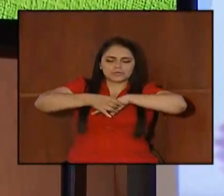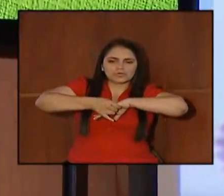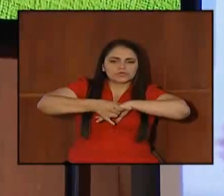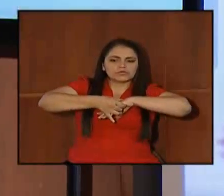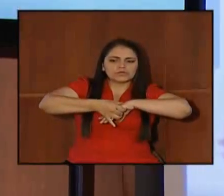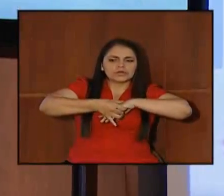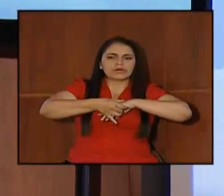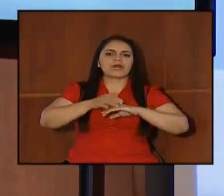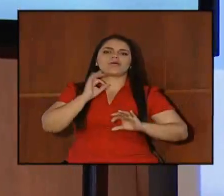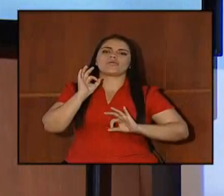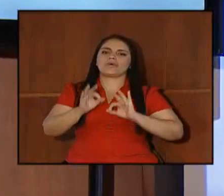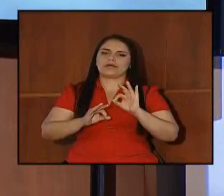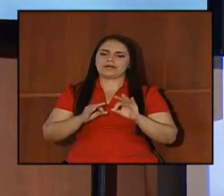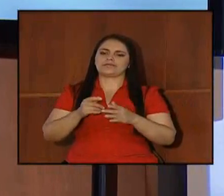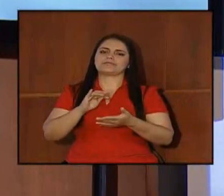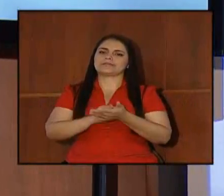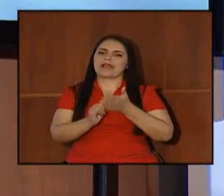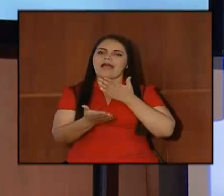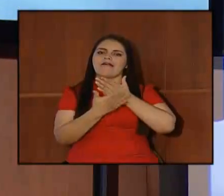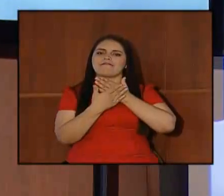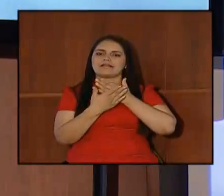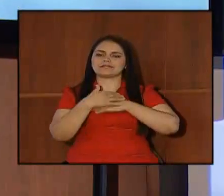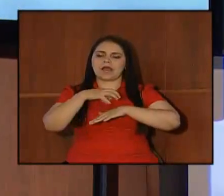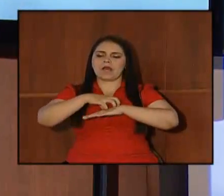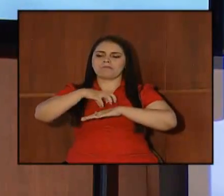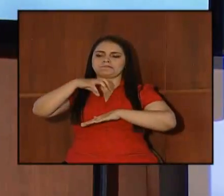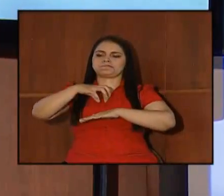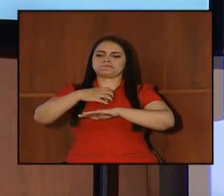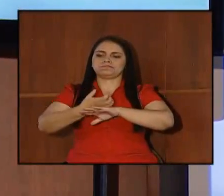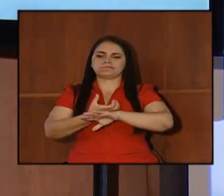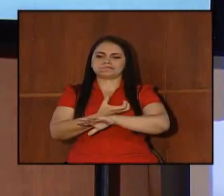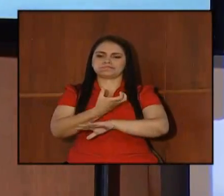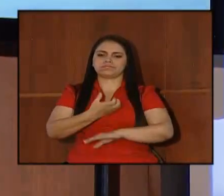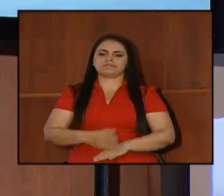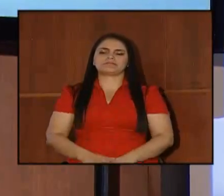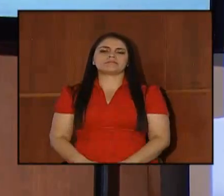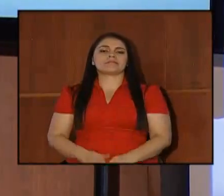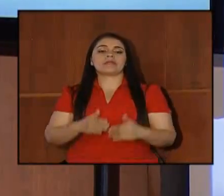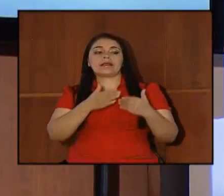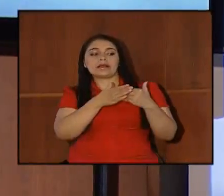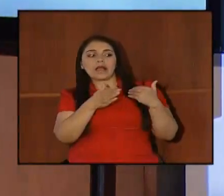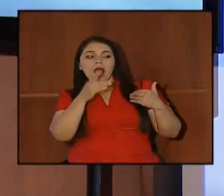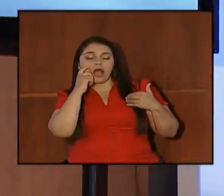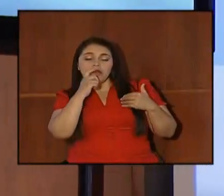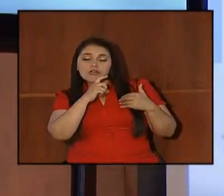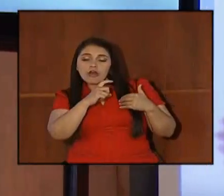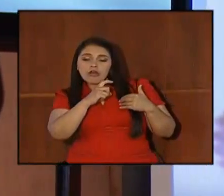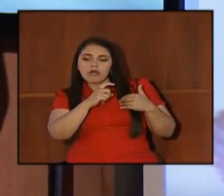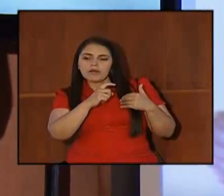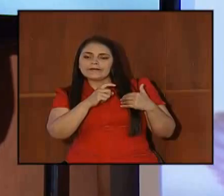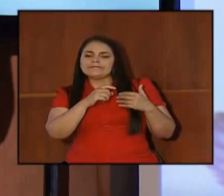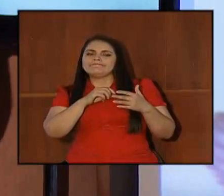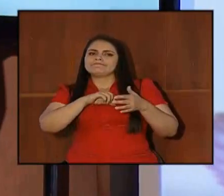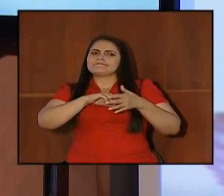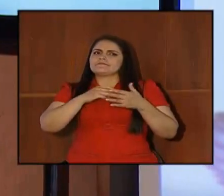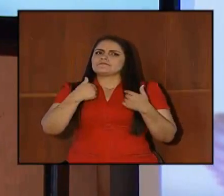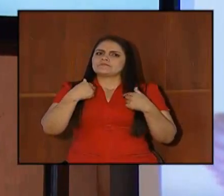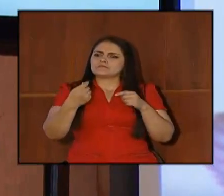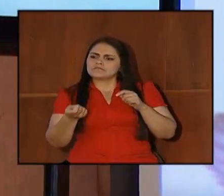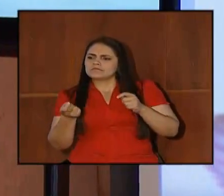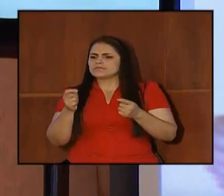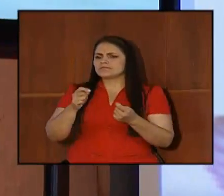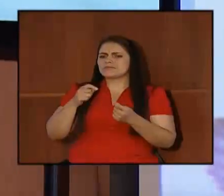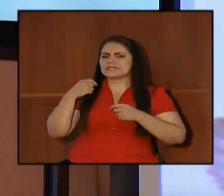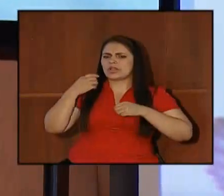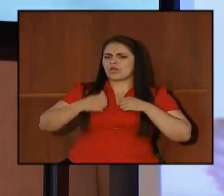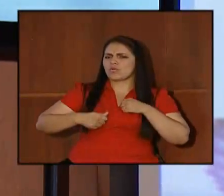inicial de que la piel se va a ulcerar. Entonces, de ahora en adelante, a estar muy atentos cada vez que volteemos al paciente, cada vez que lo